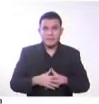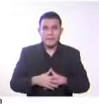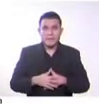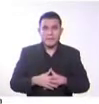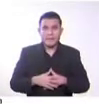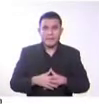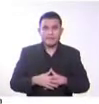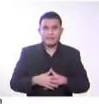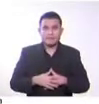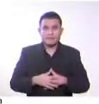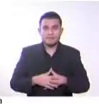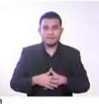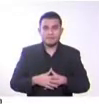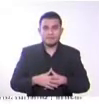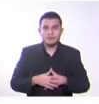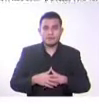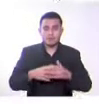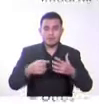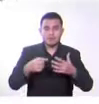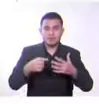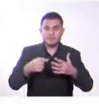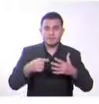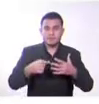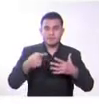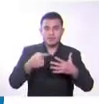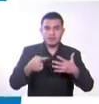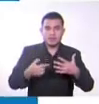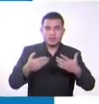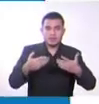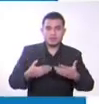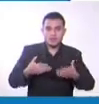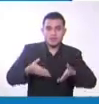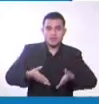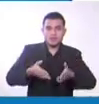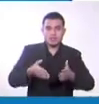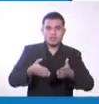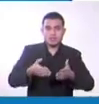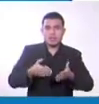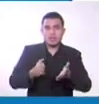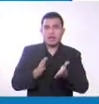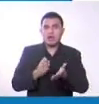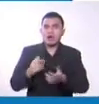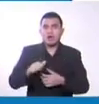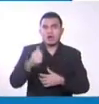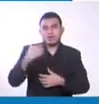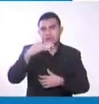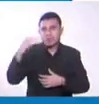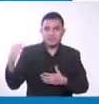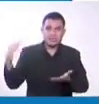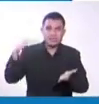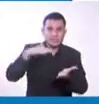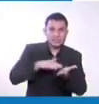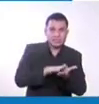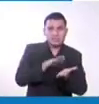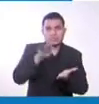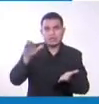como el derecho de aranceles a la importación, el impuesto específico al consumo y las contribuciones